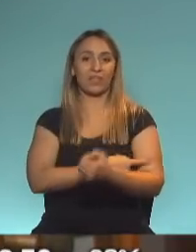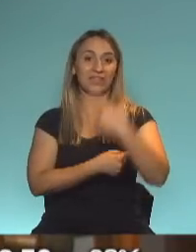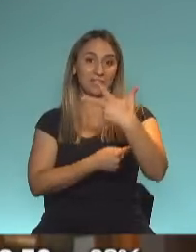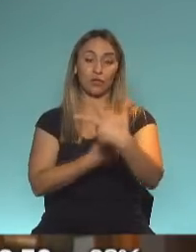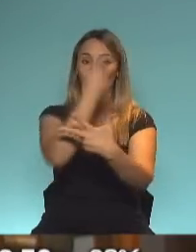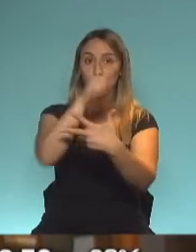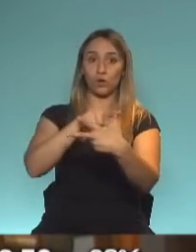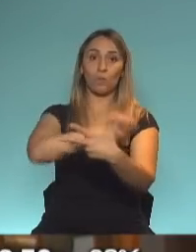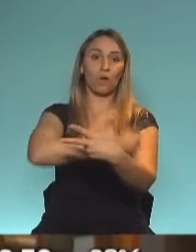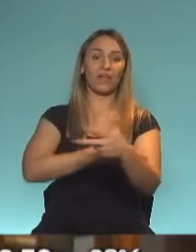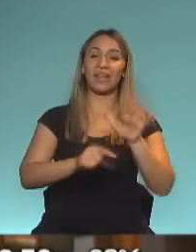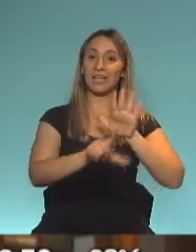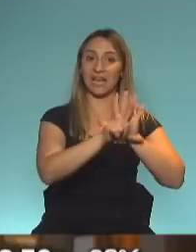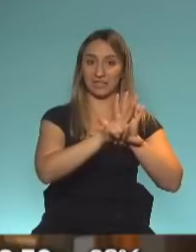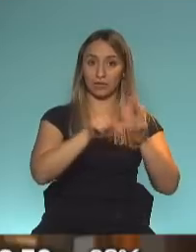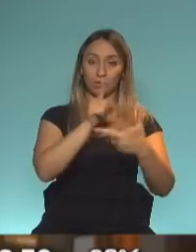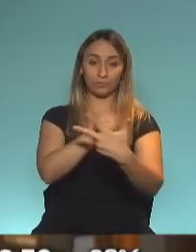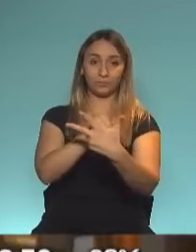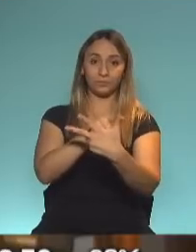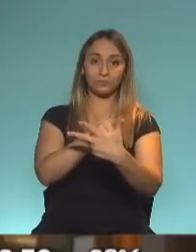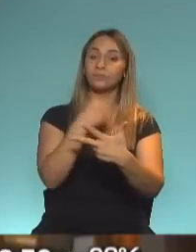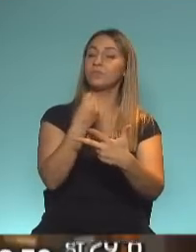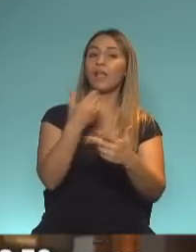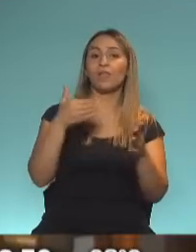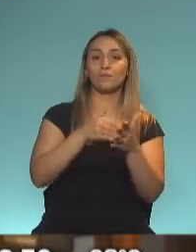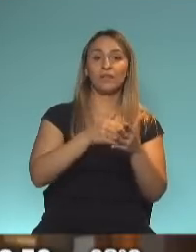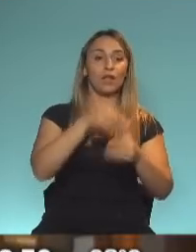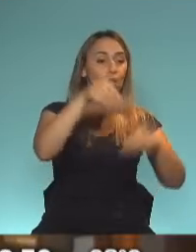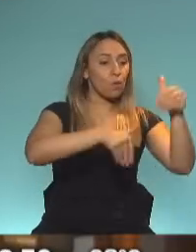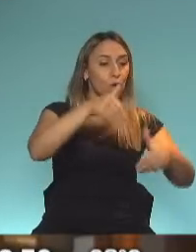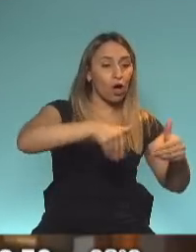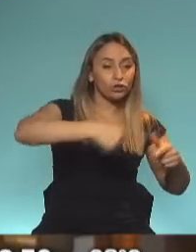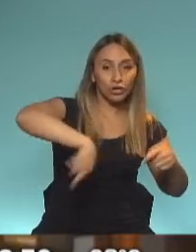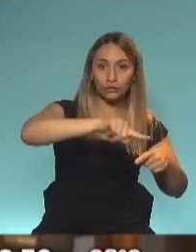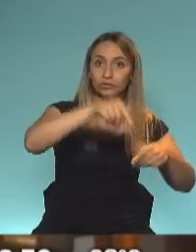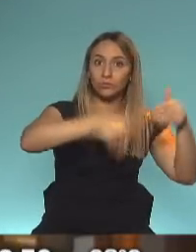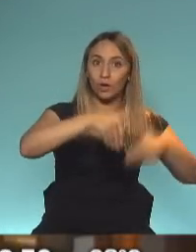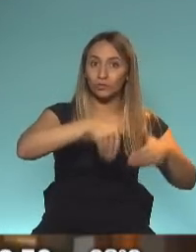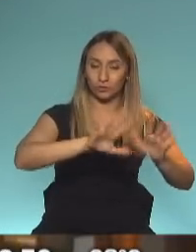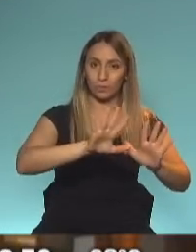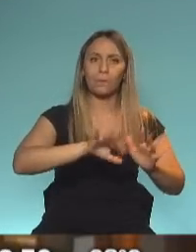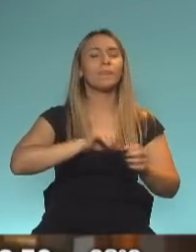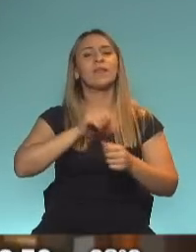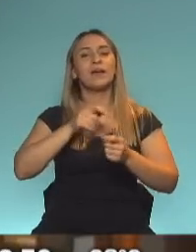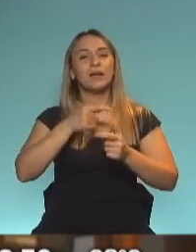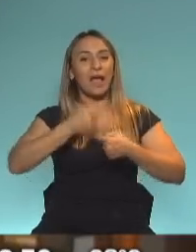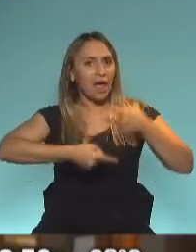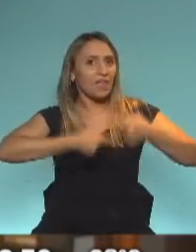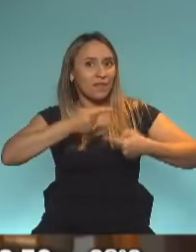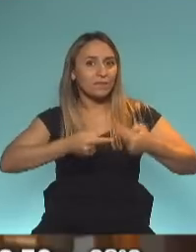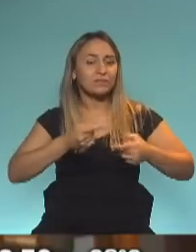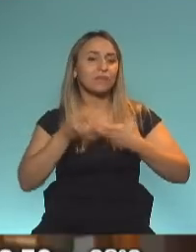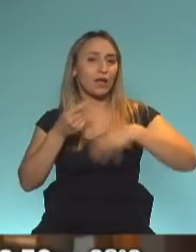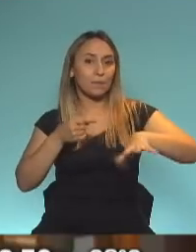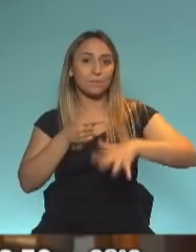legislativo. El poder legislativo funciona por la cantidad de votos que tiene cada espacio. Cada vez que el espacio opositor a